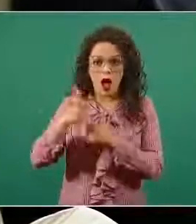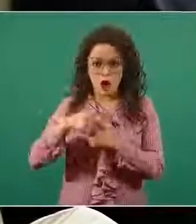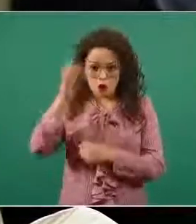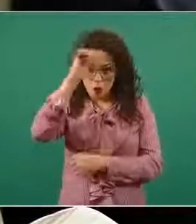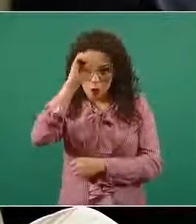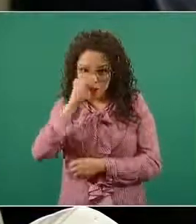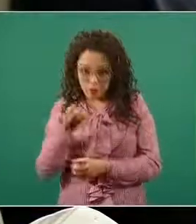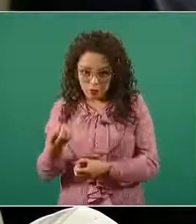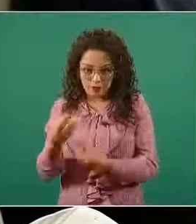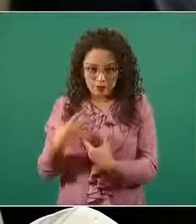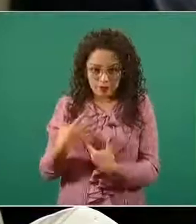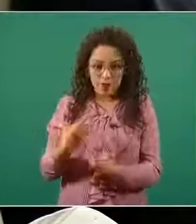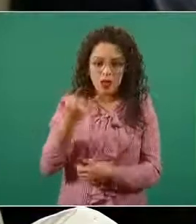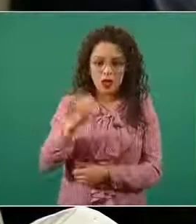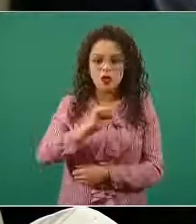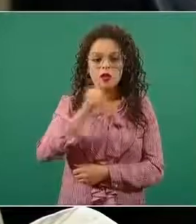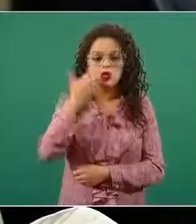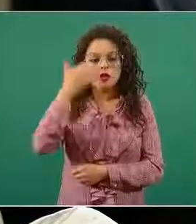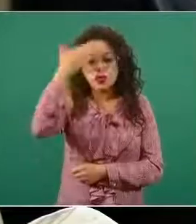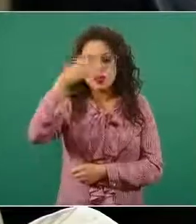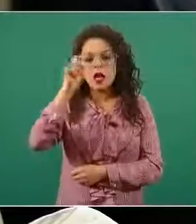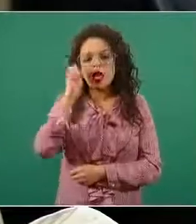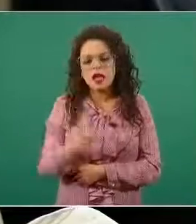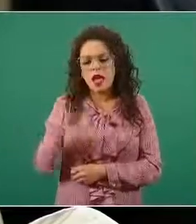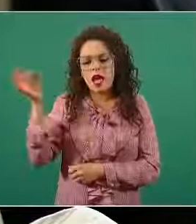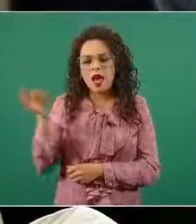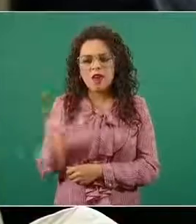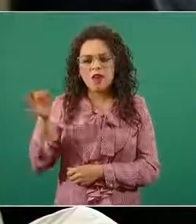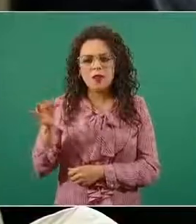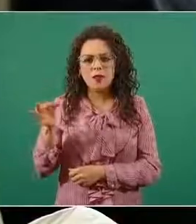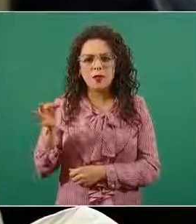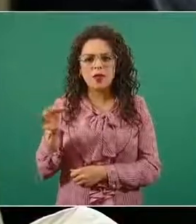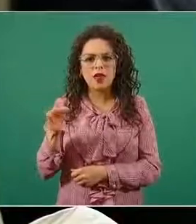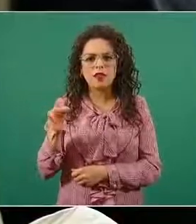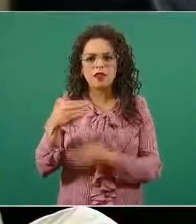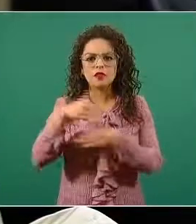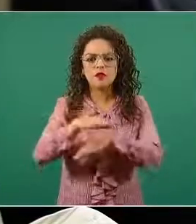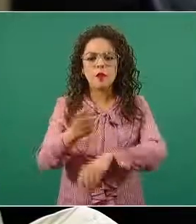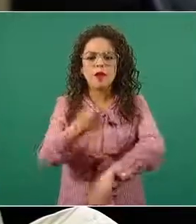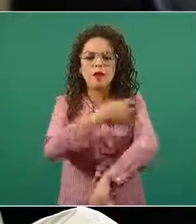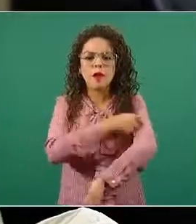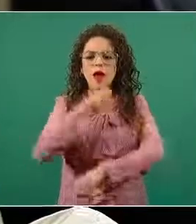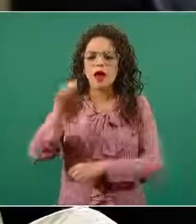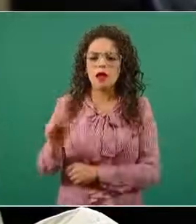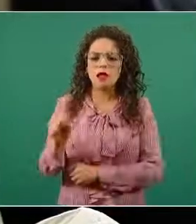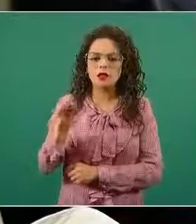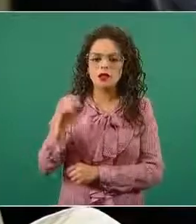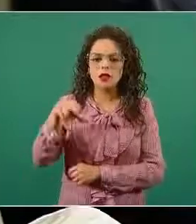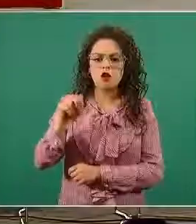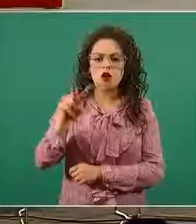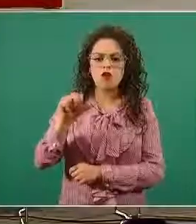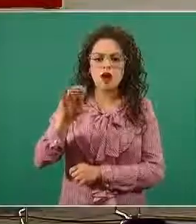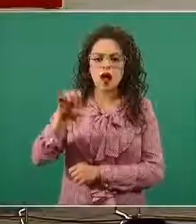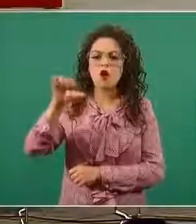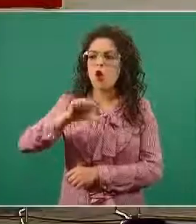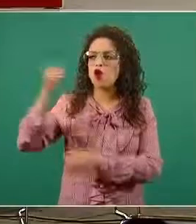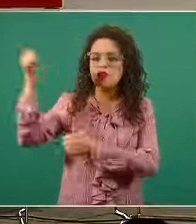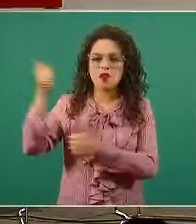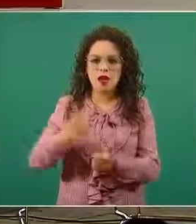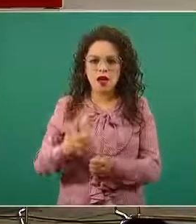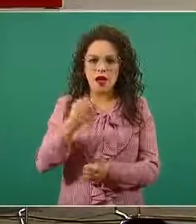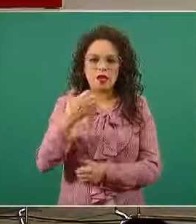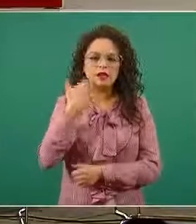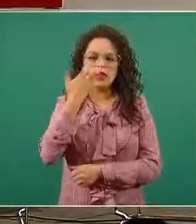los datos de efectividad, de la vacuna de Sinovac que acaba de llegar hoy, nada más para